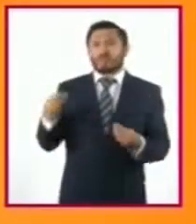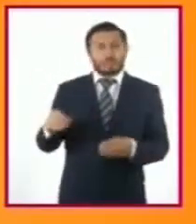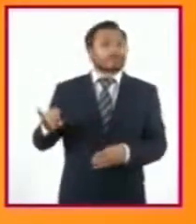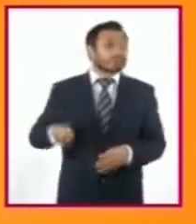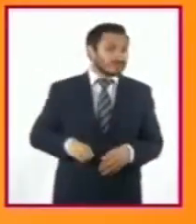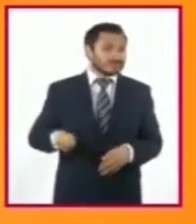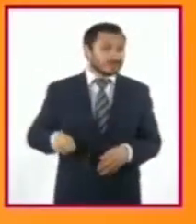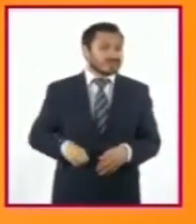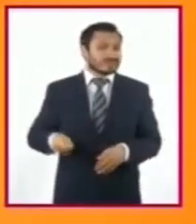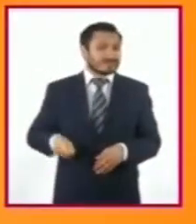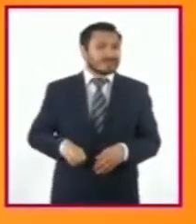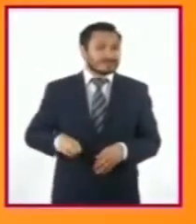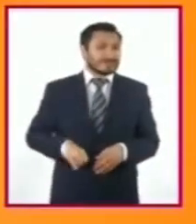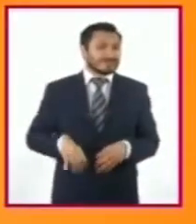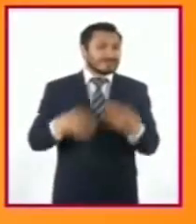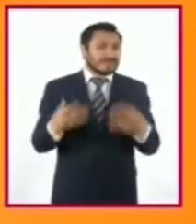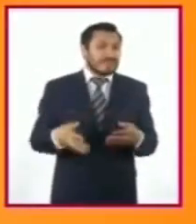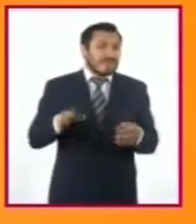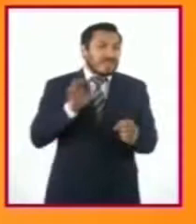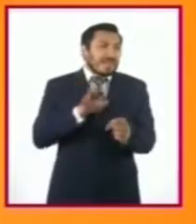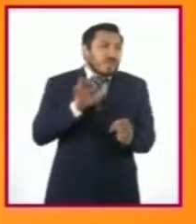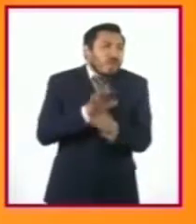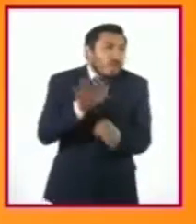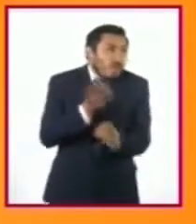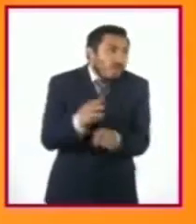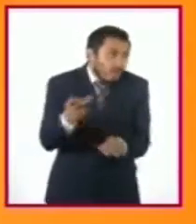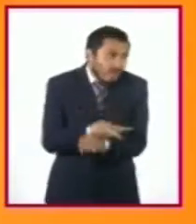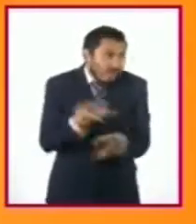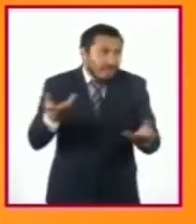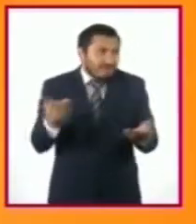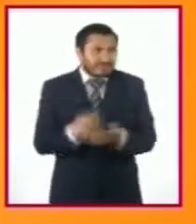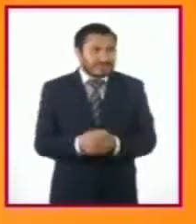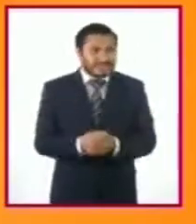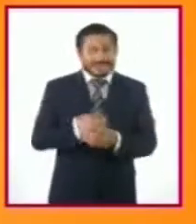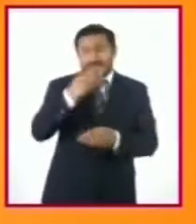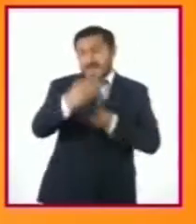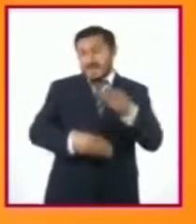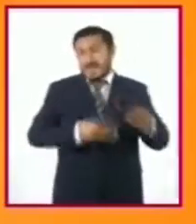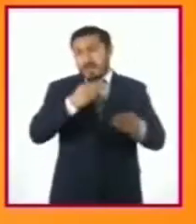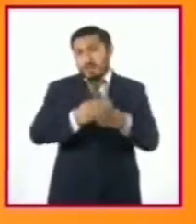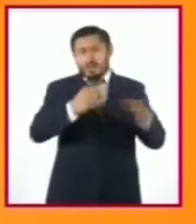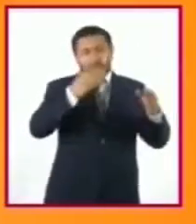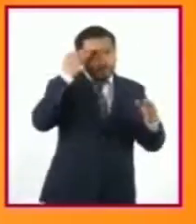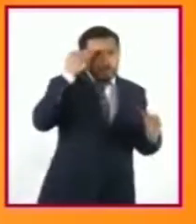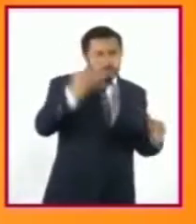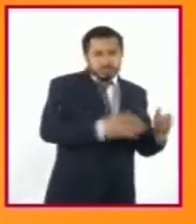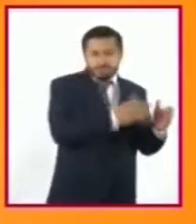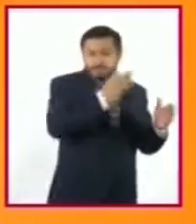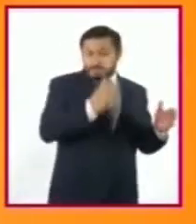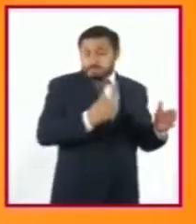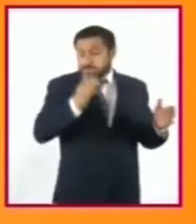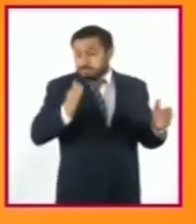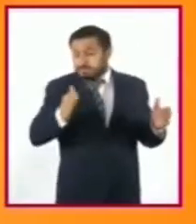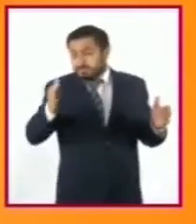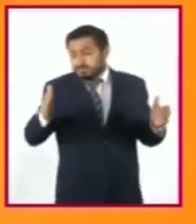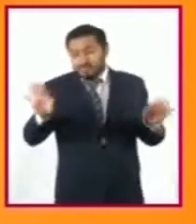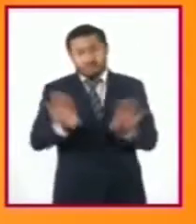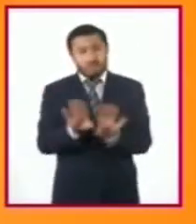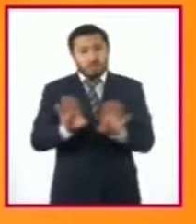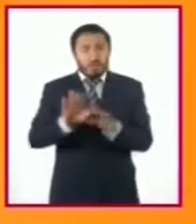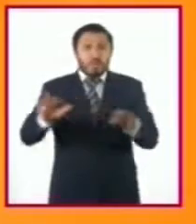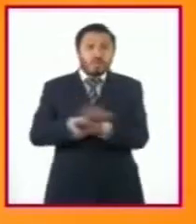movimientos literarios y pensar qué estaba sucediendo en el mundo en cada época. Como los grandes cambios